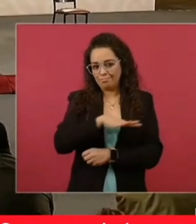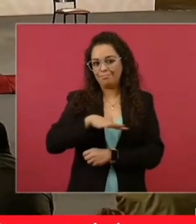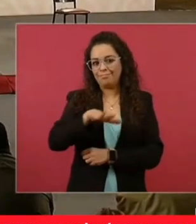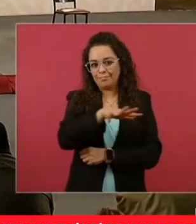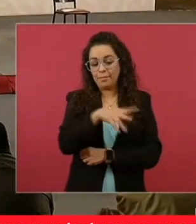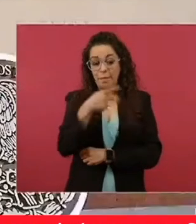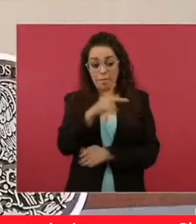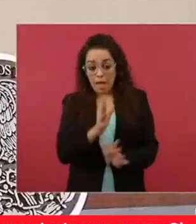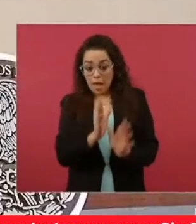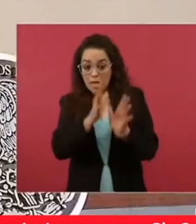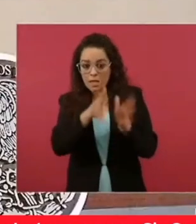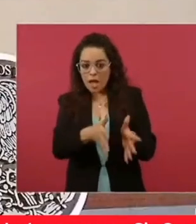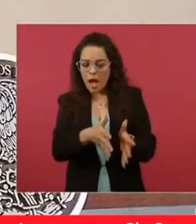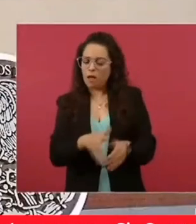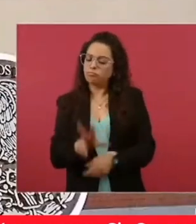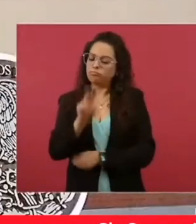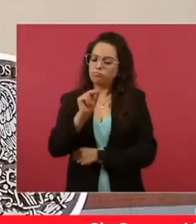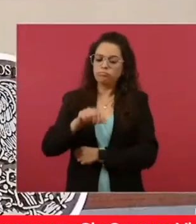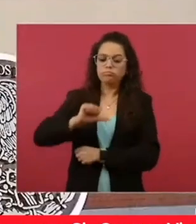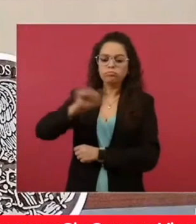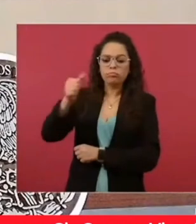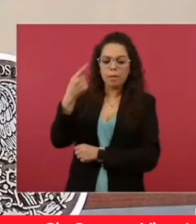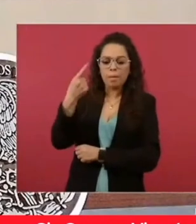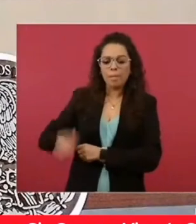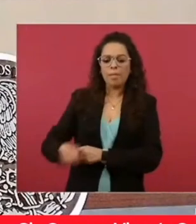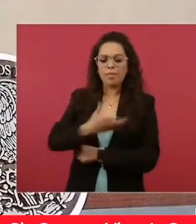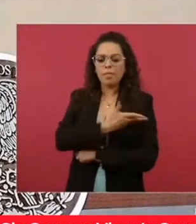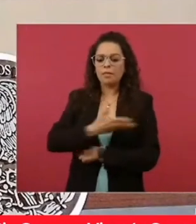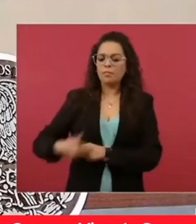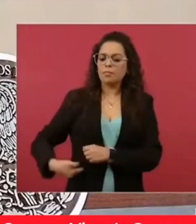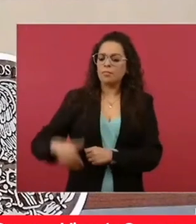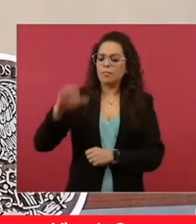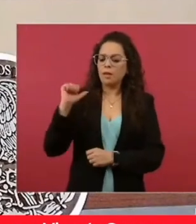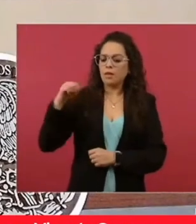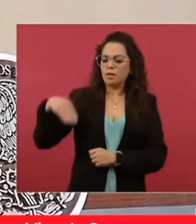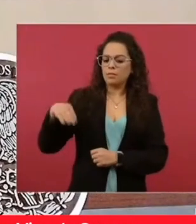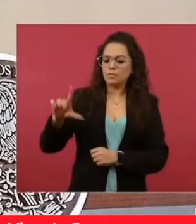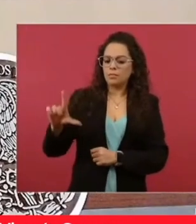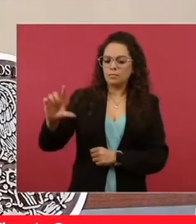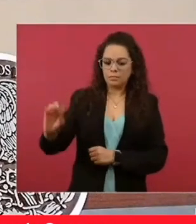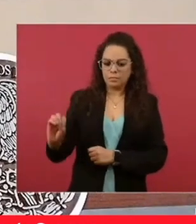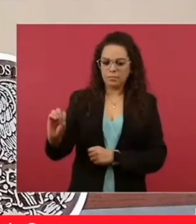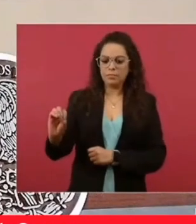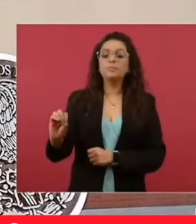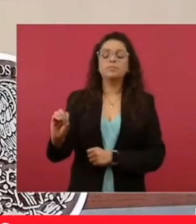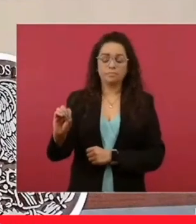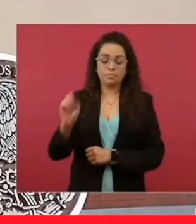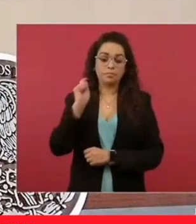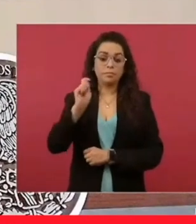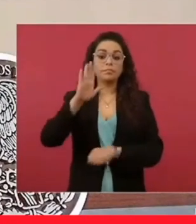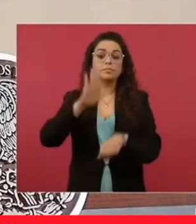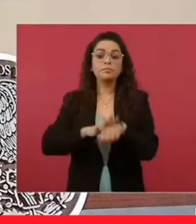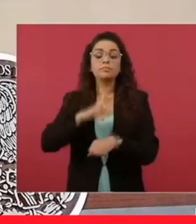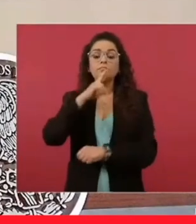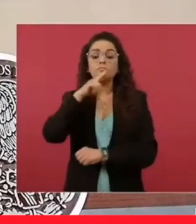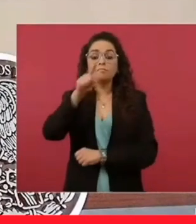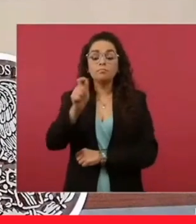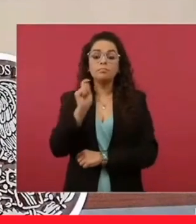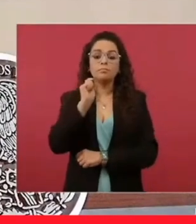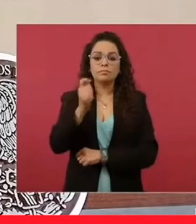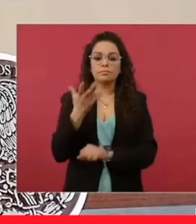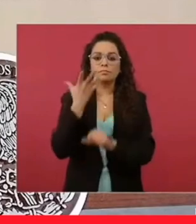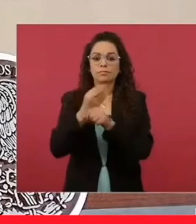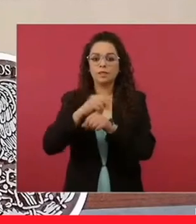de las tareas que ha instruido el presidente Andrés Manuel López Obrador existe un programa de mejoramiento de zonas